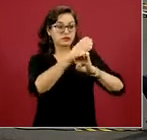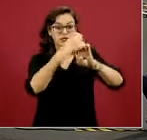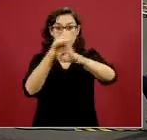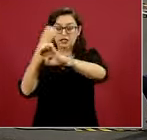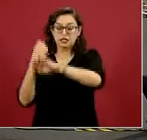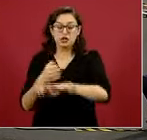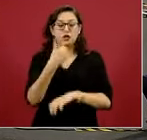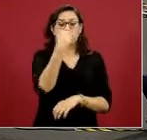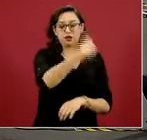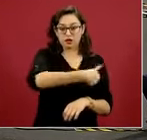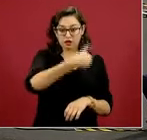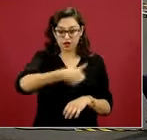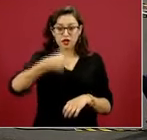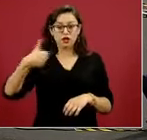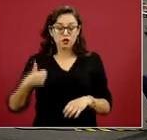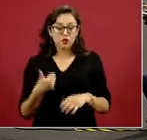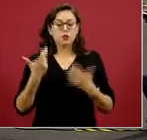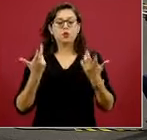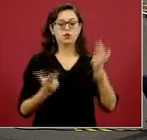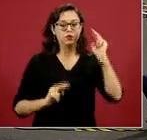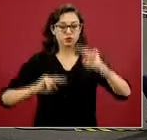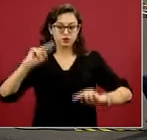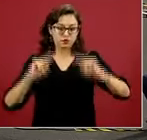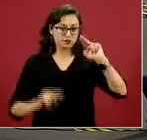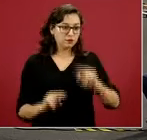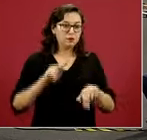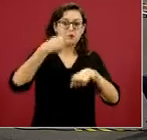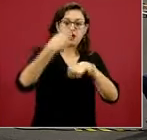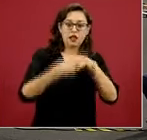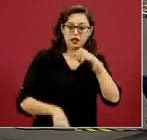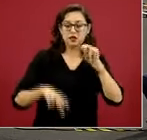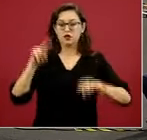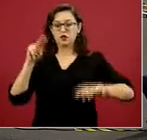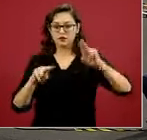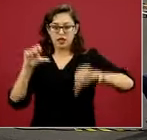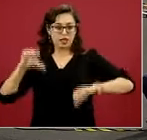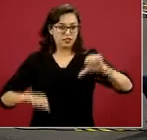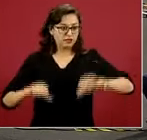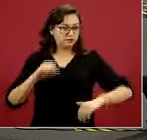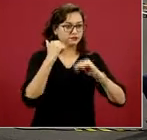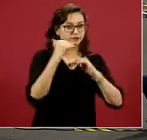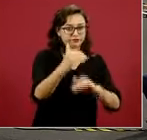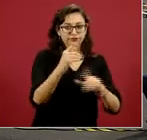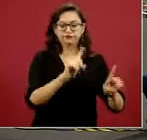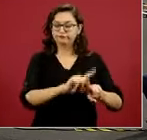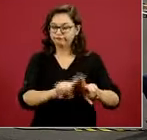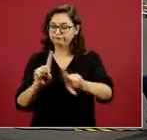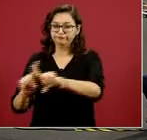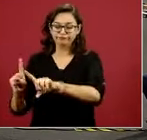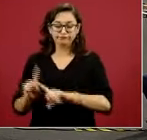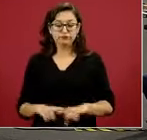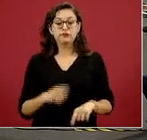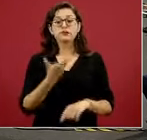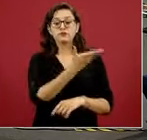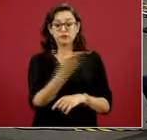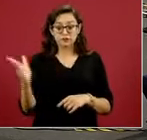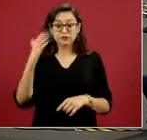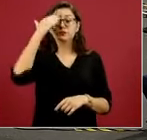va a tener diferentes niveles de restricciones. Como saben, el semáforo epidemiológico se